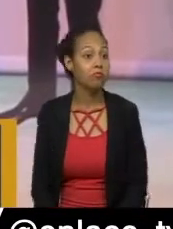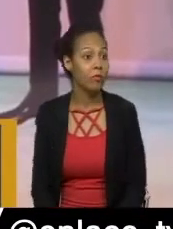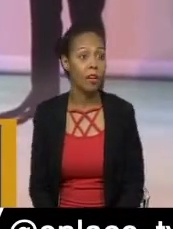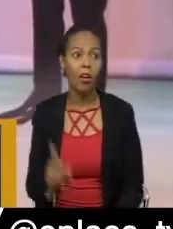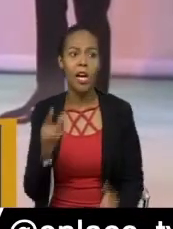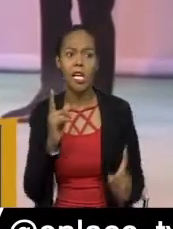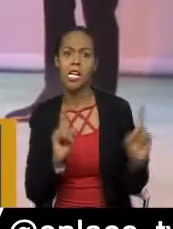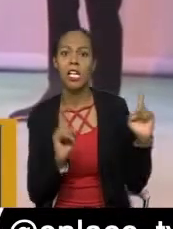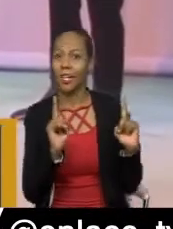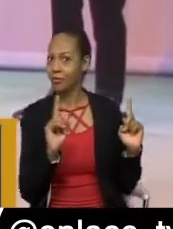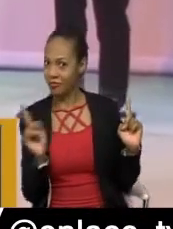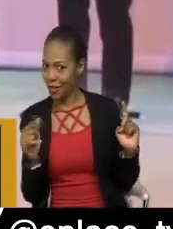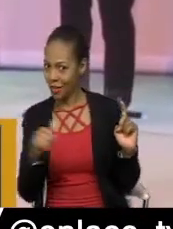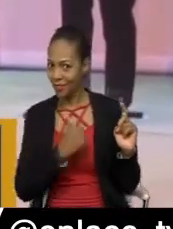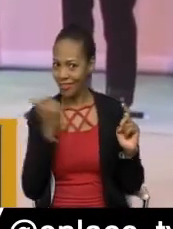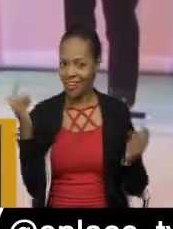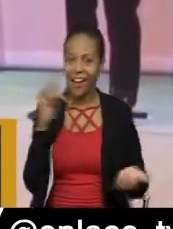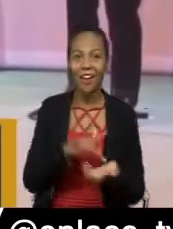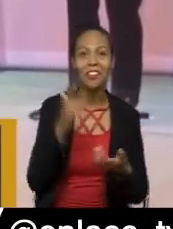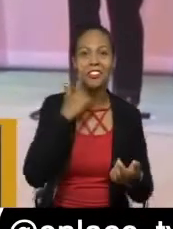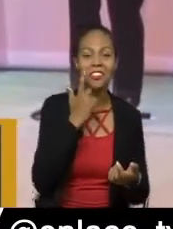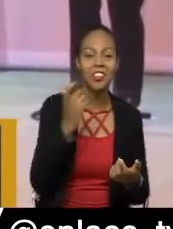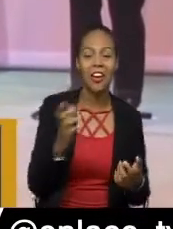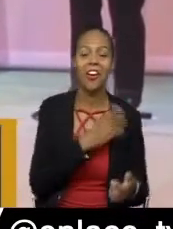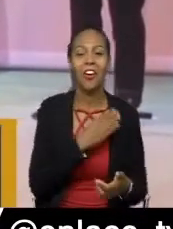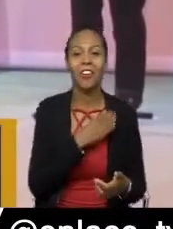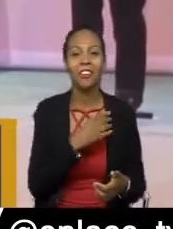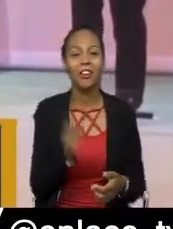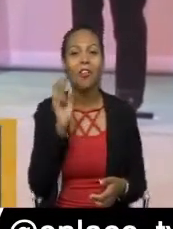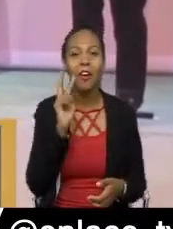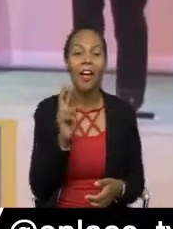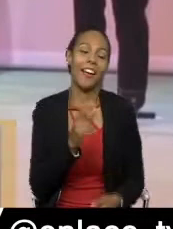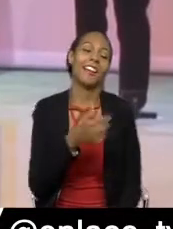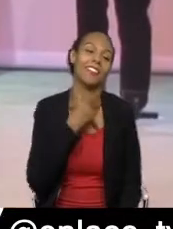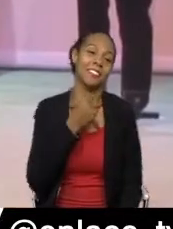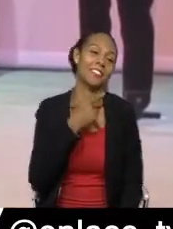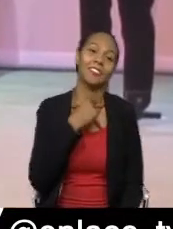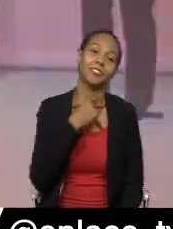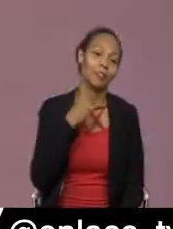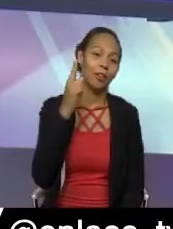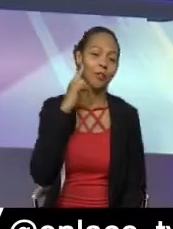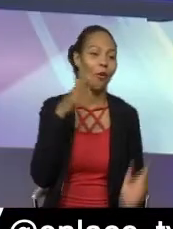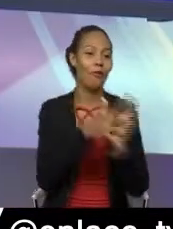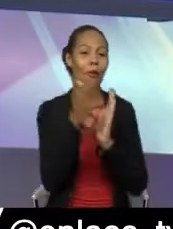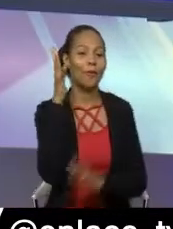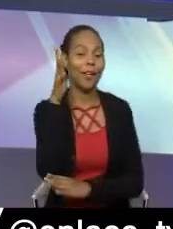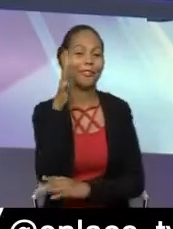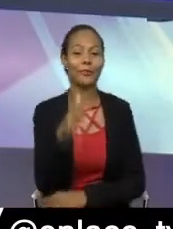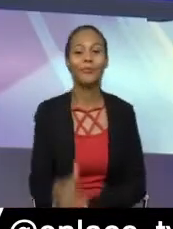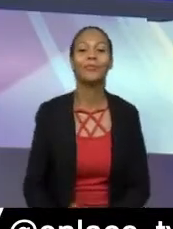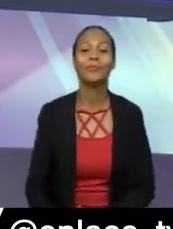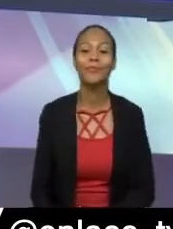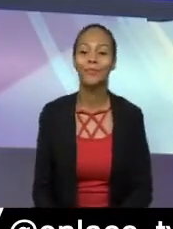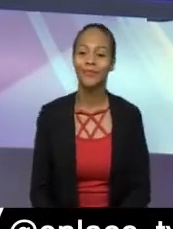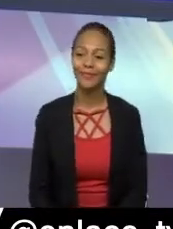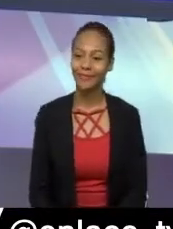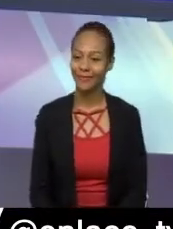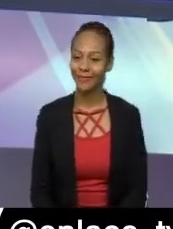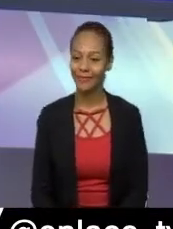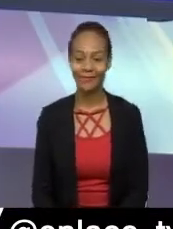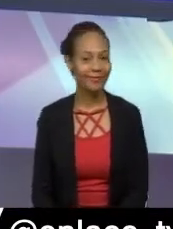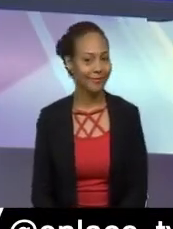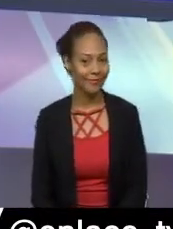Club Infantas a divertirse de lo lindo con Isabela Santomingo en Los Caballeros Las Prefieren Brutas. Es una mujer. Ya están abiertas